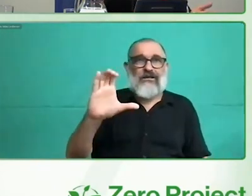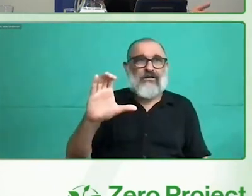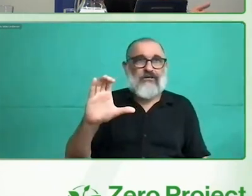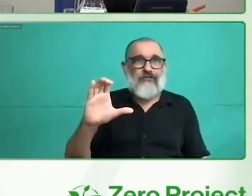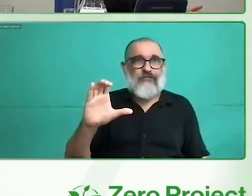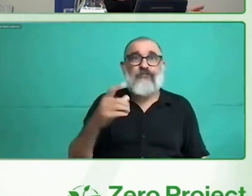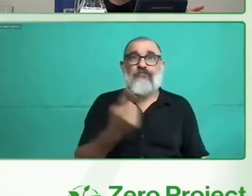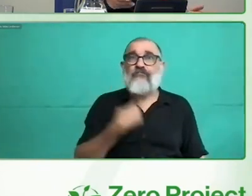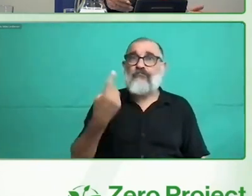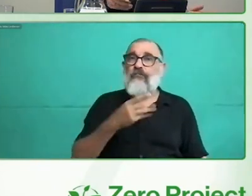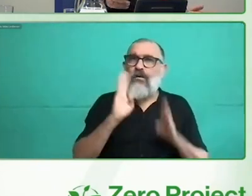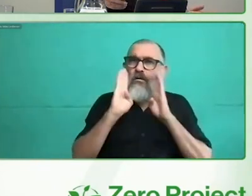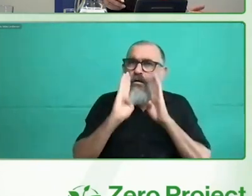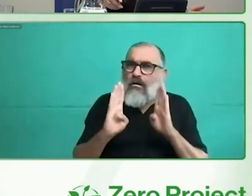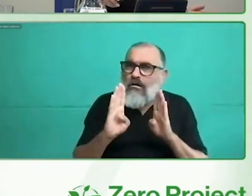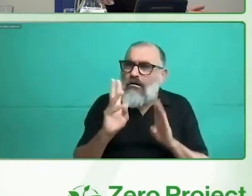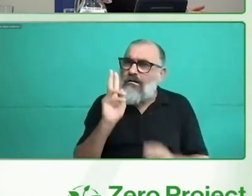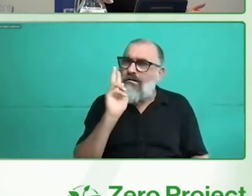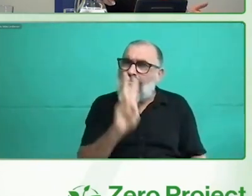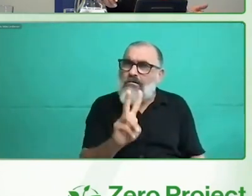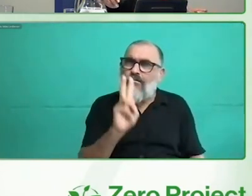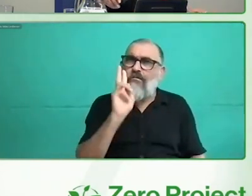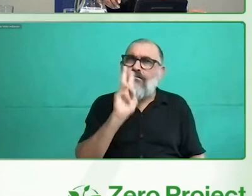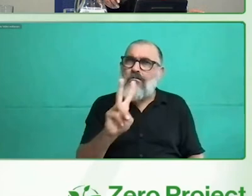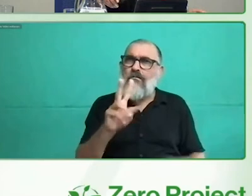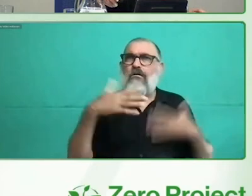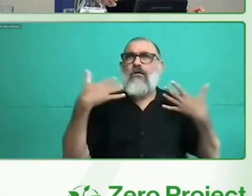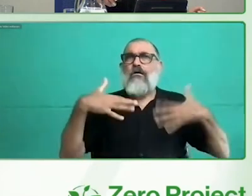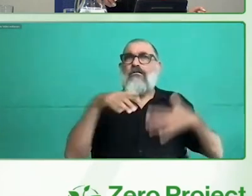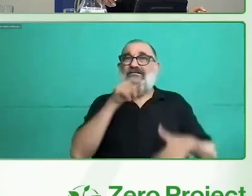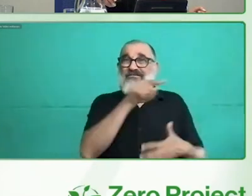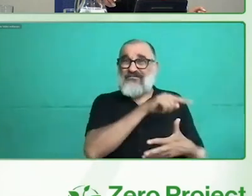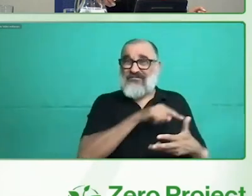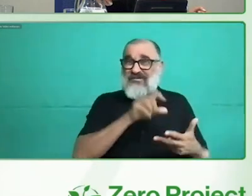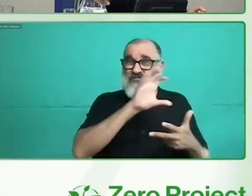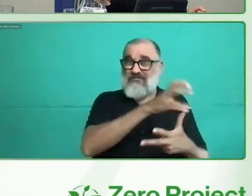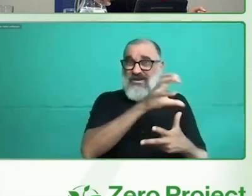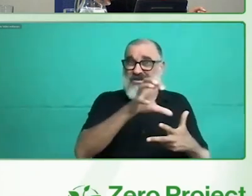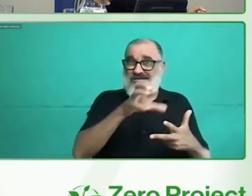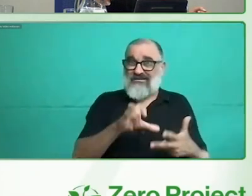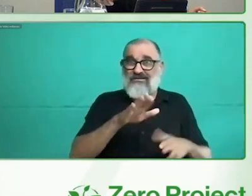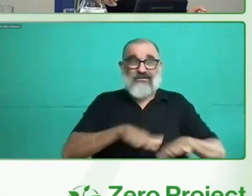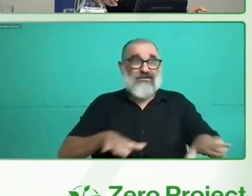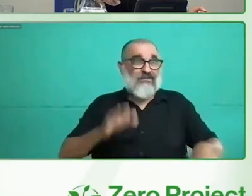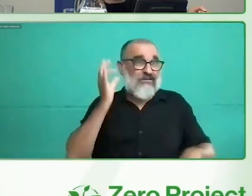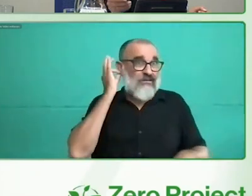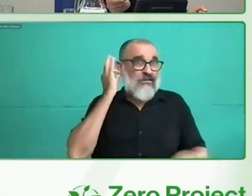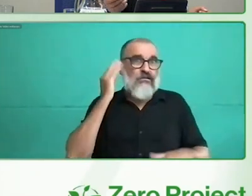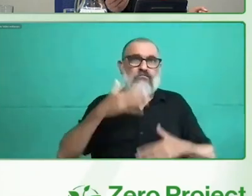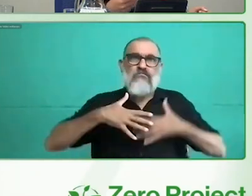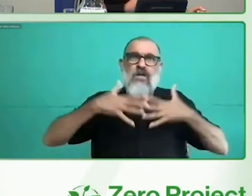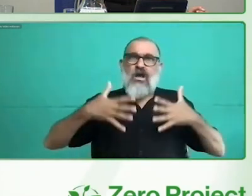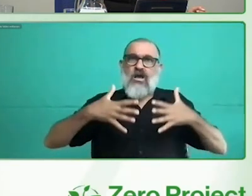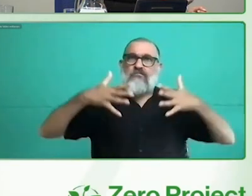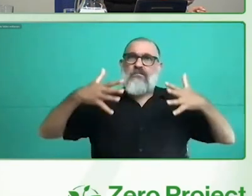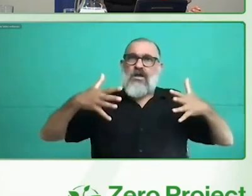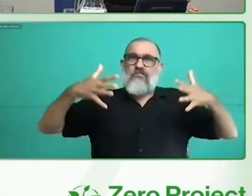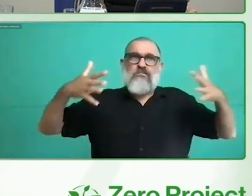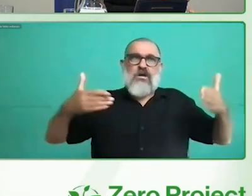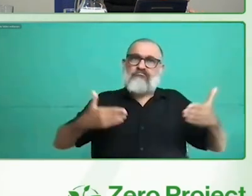Y entonces ahí yo pongo una imagen de dónde va a ser el próximo evento regional con el Ministerio